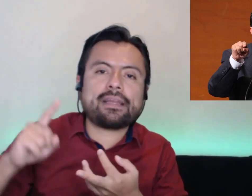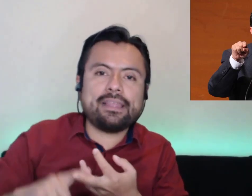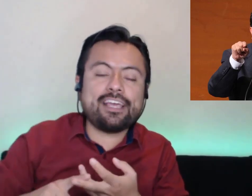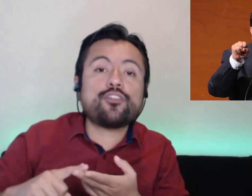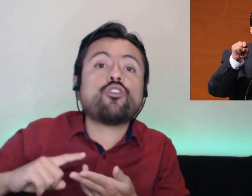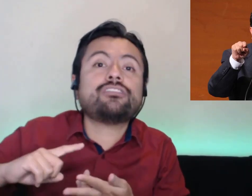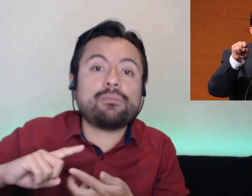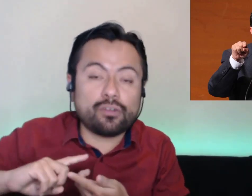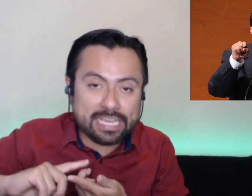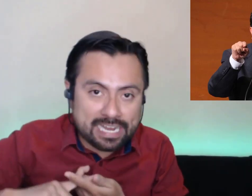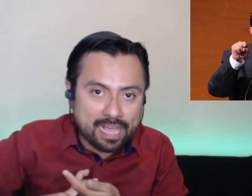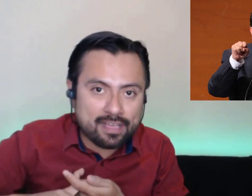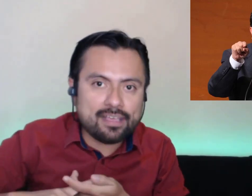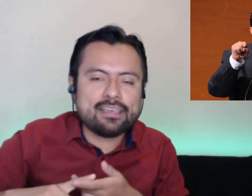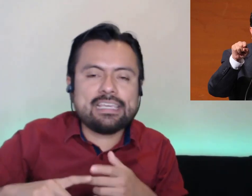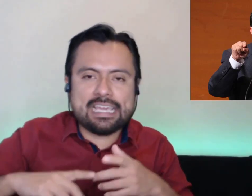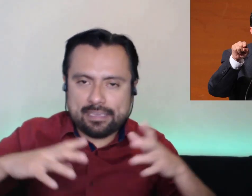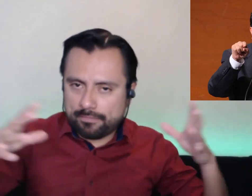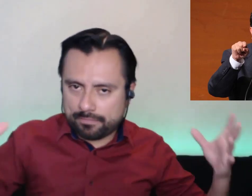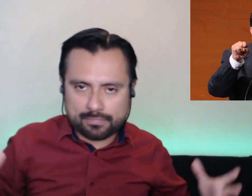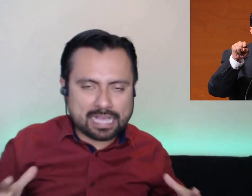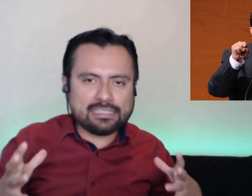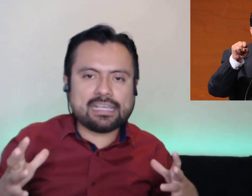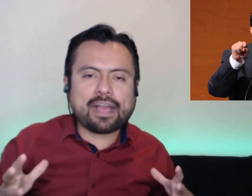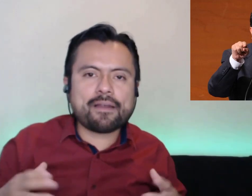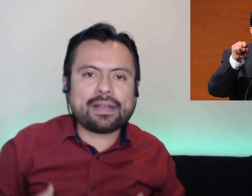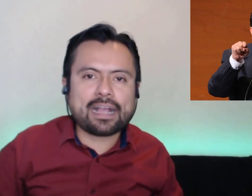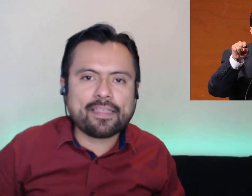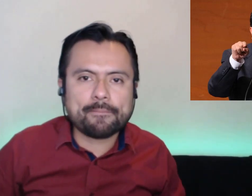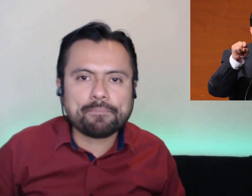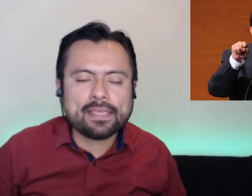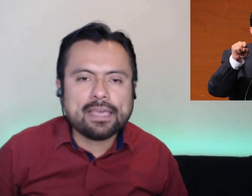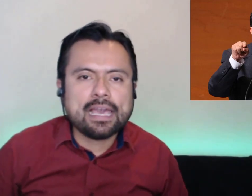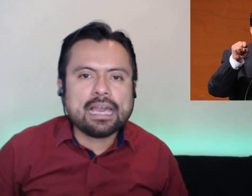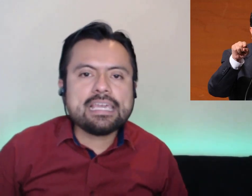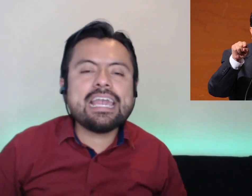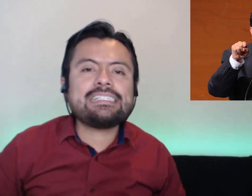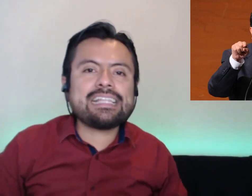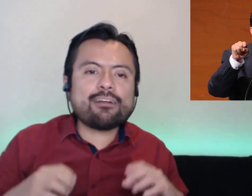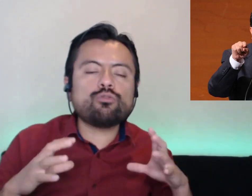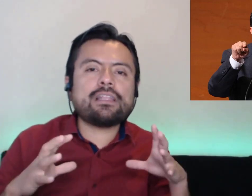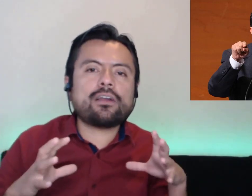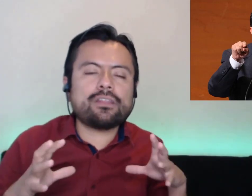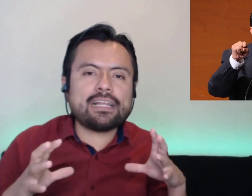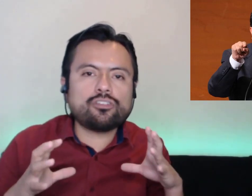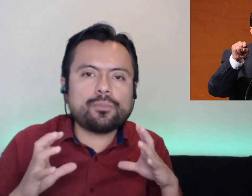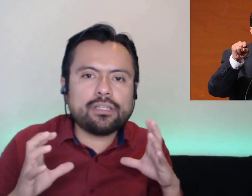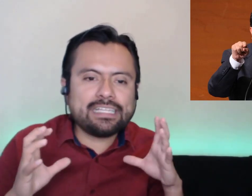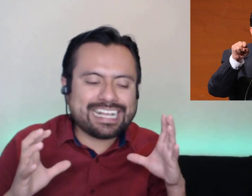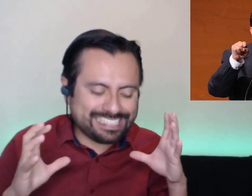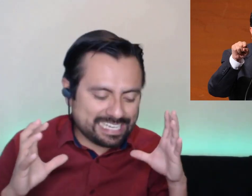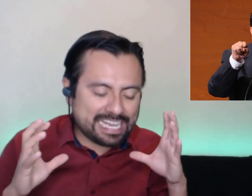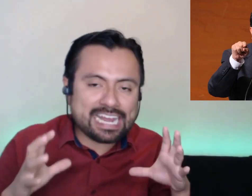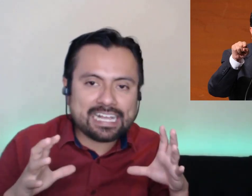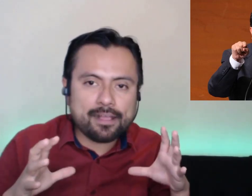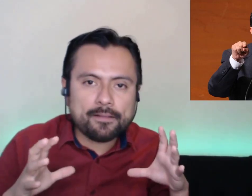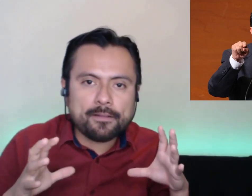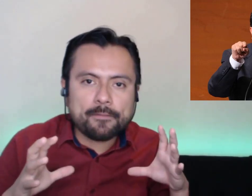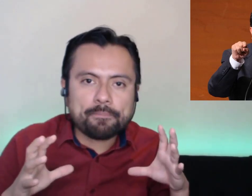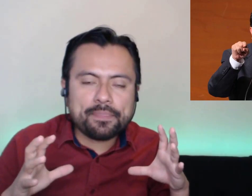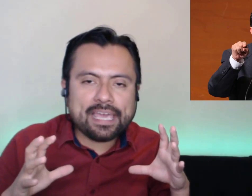uno del perredé dos de morena y así de cada bancada y esta junta de coordinación política se